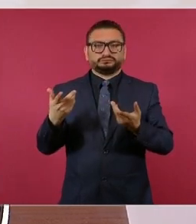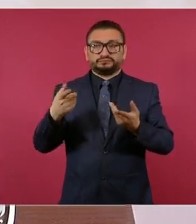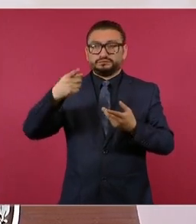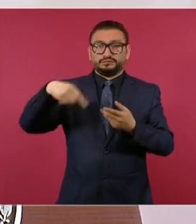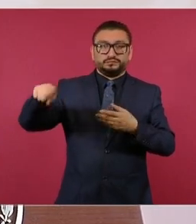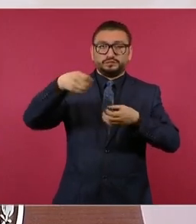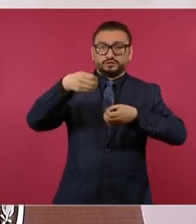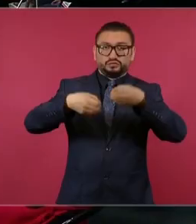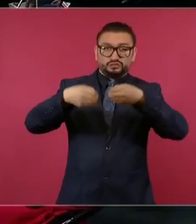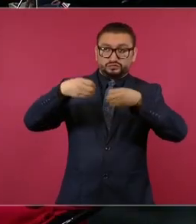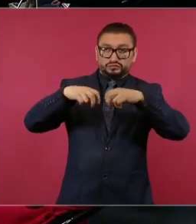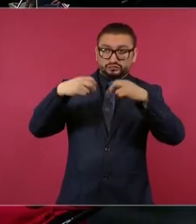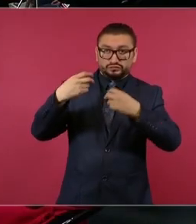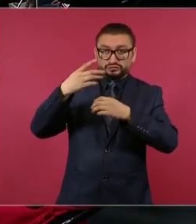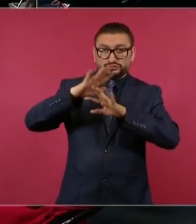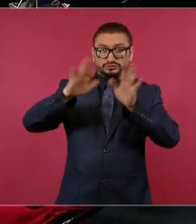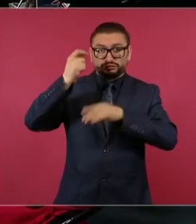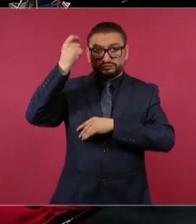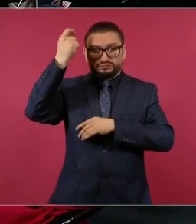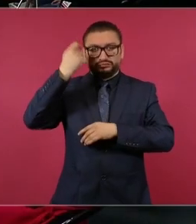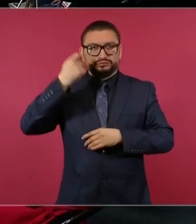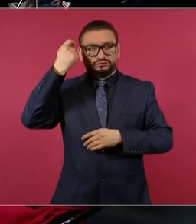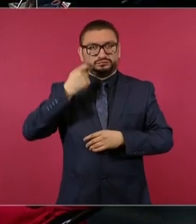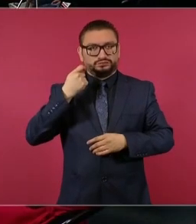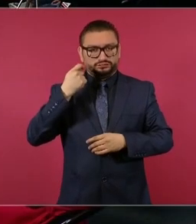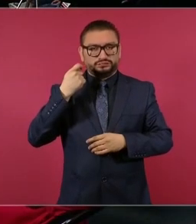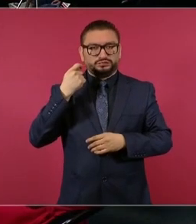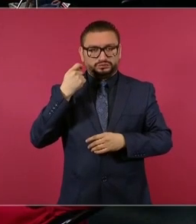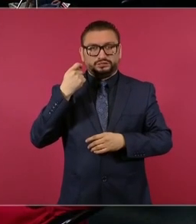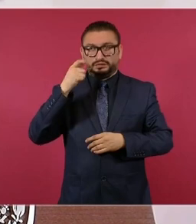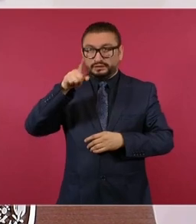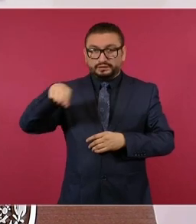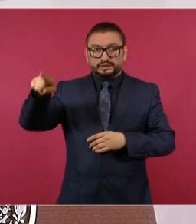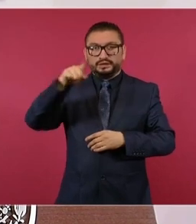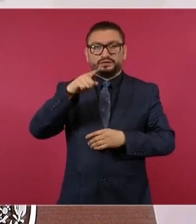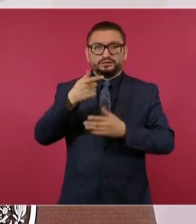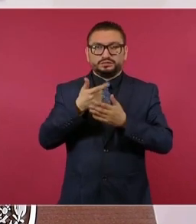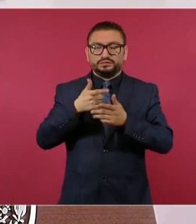todos los ministros en retiro que cobran